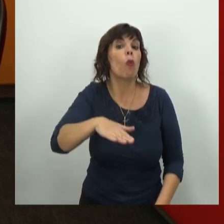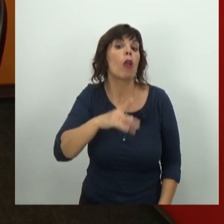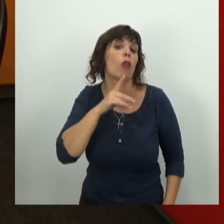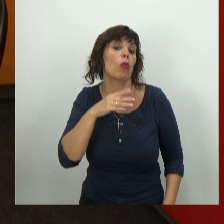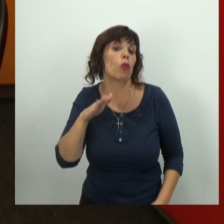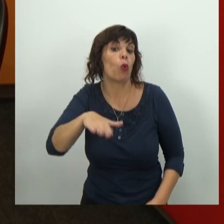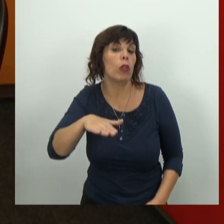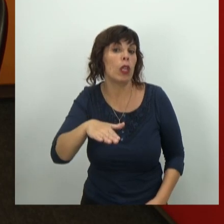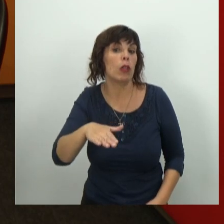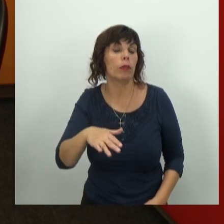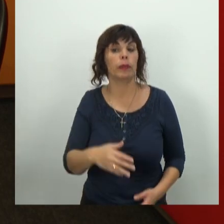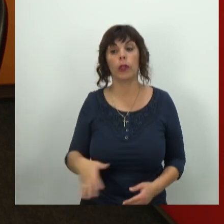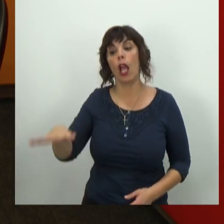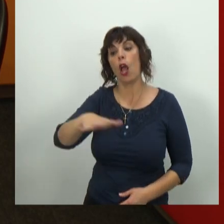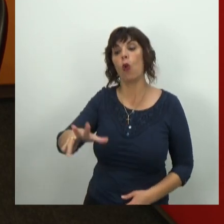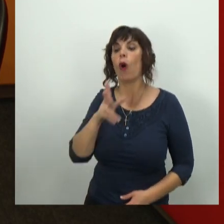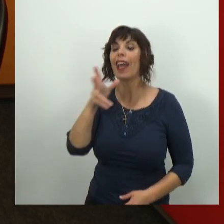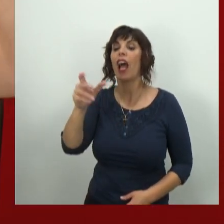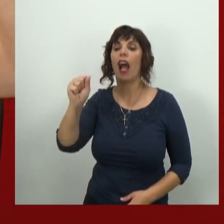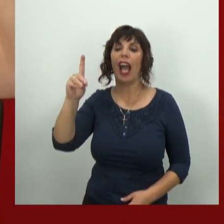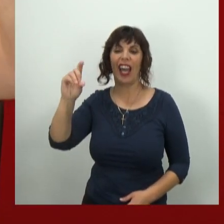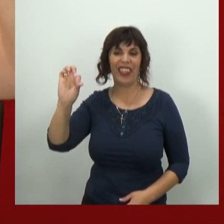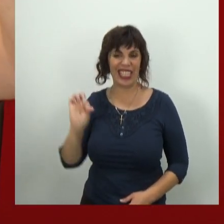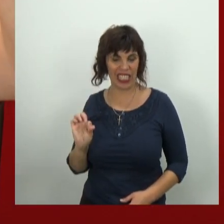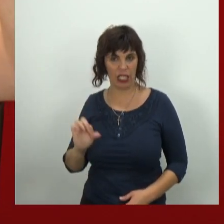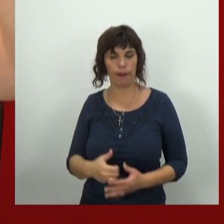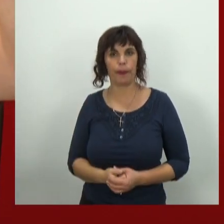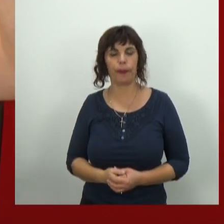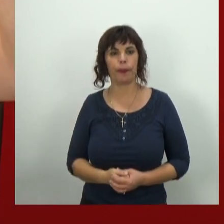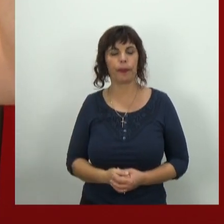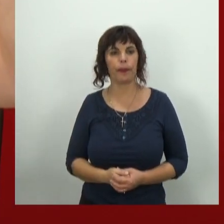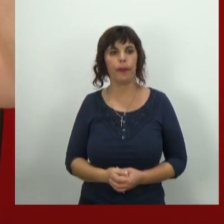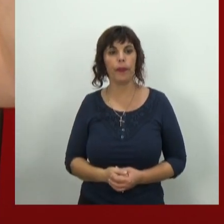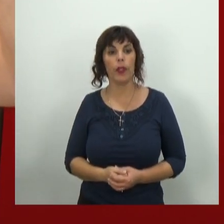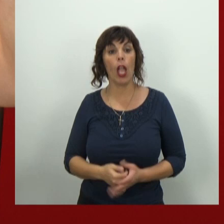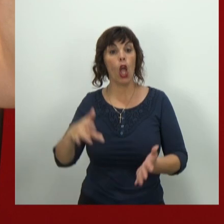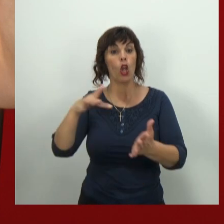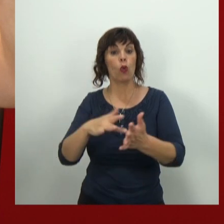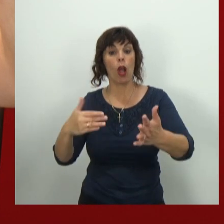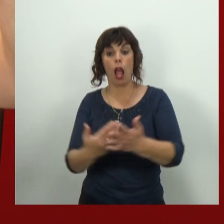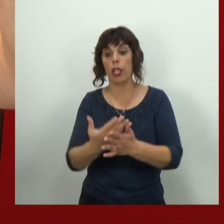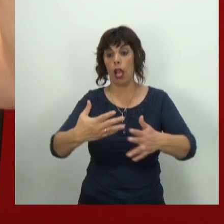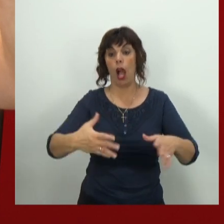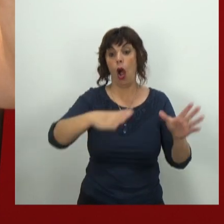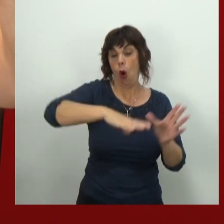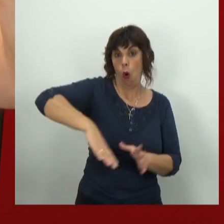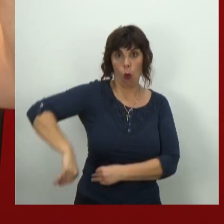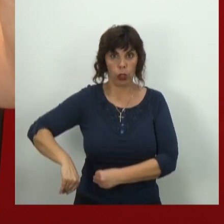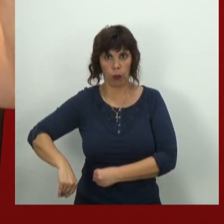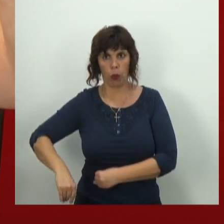suene la trompeta del cielo, un ángel dejará sonar un sonido que todo el mundo lo